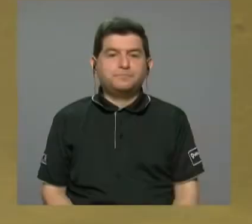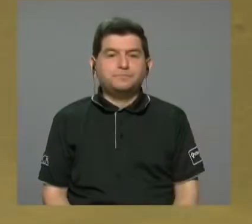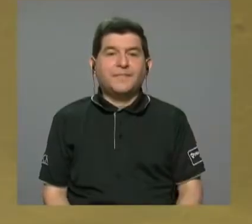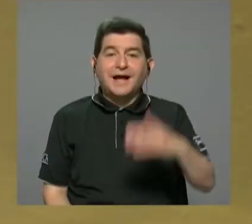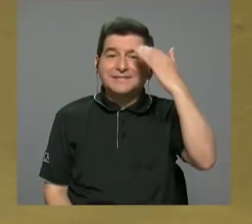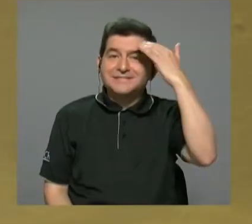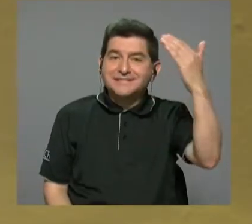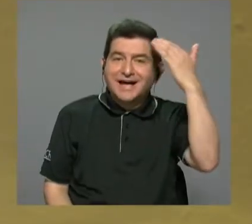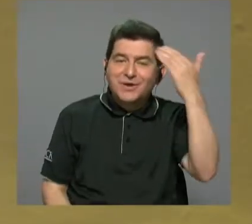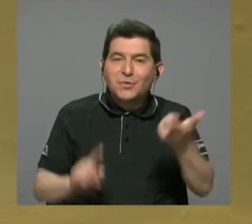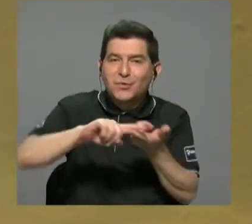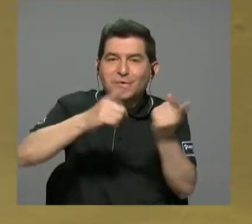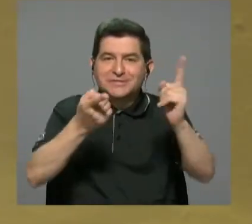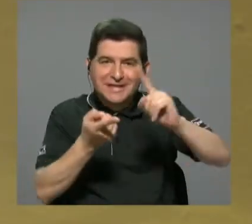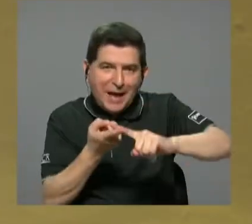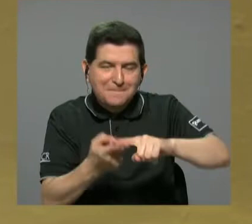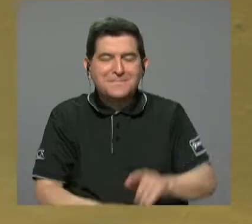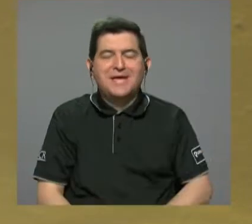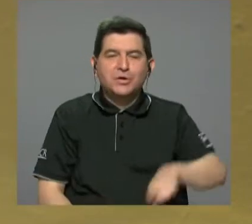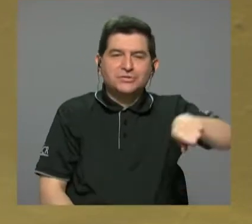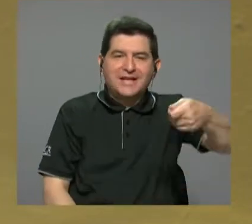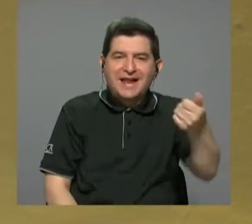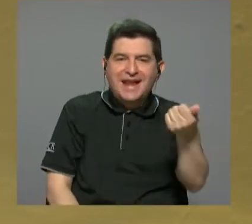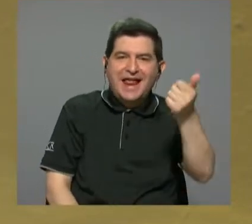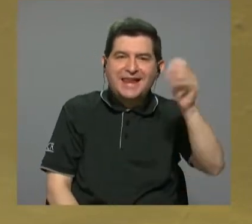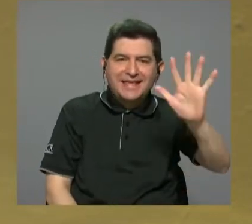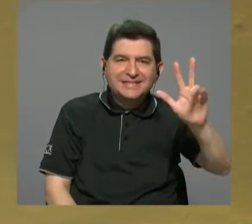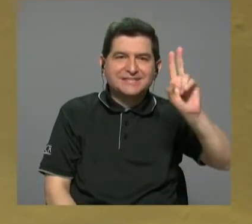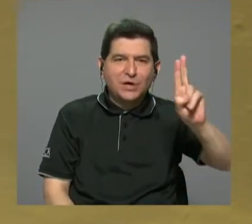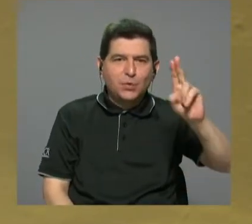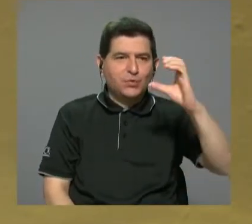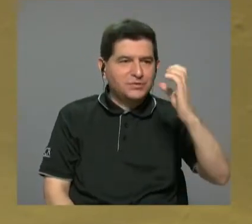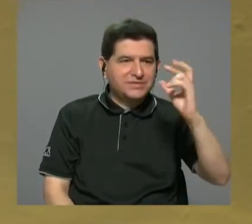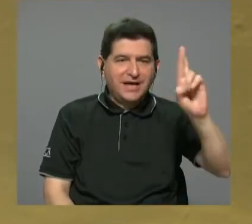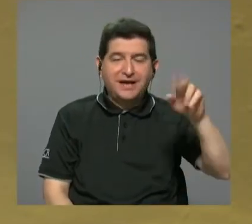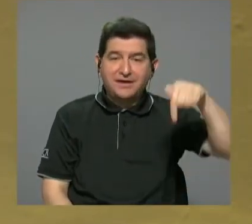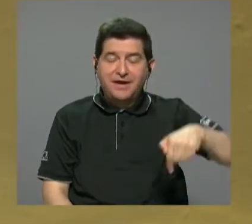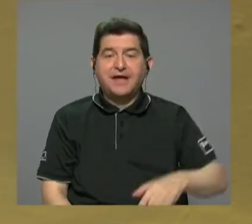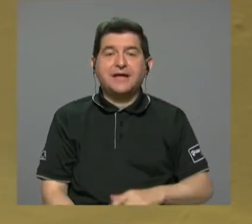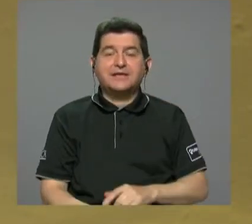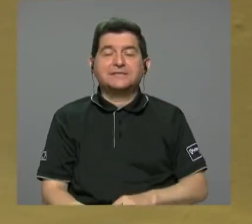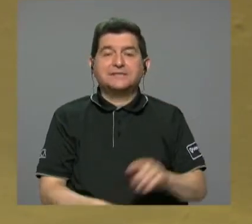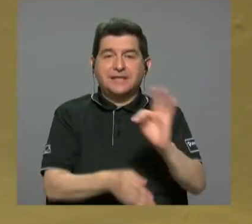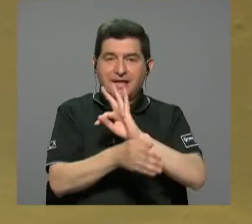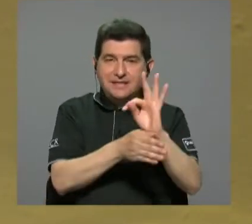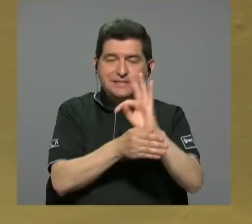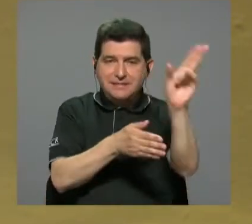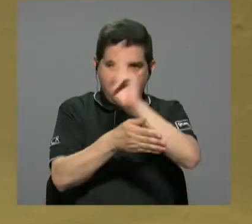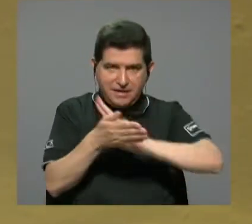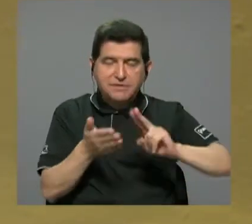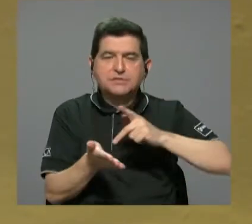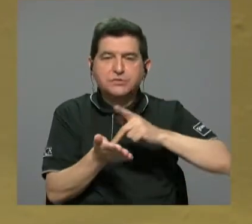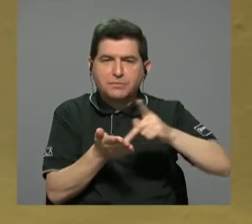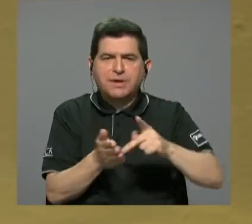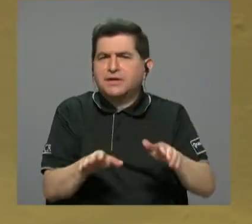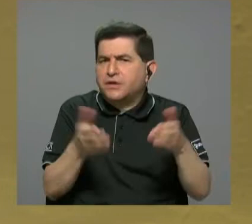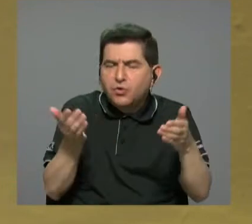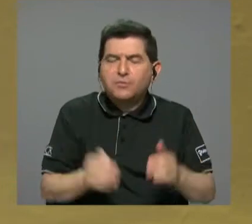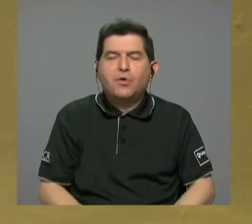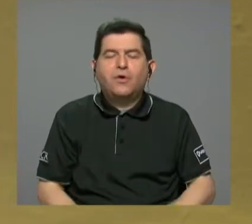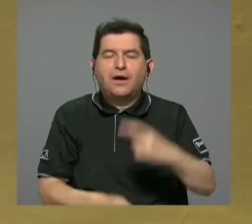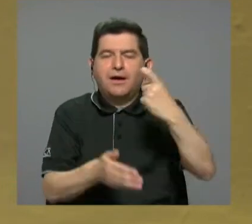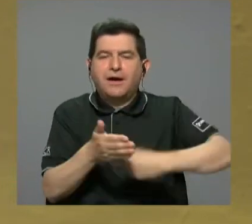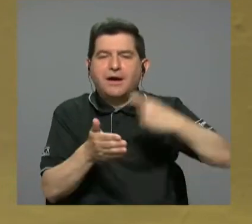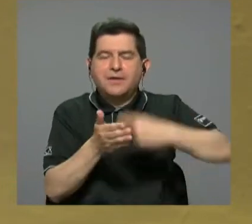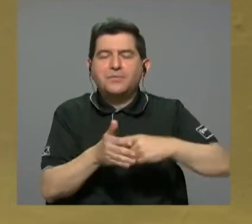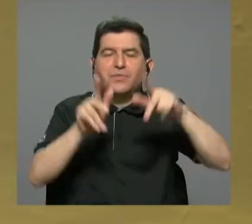Los saludamos, amigas y amigos de 15 UCR, este medio televisivo universitario que se paga con los impuestos que tributan